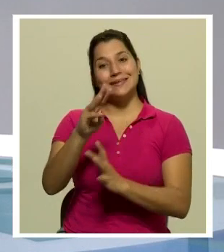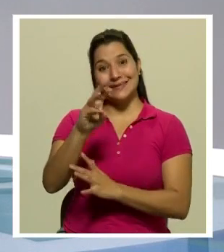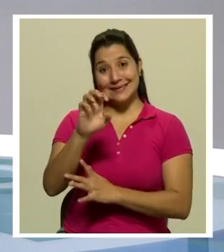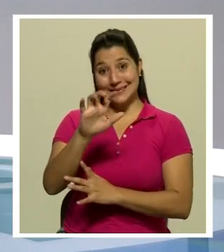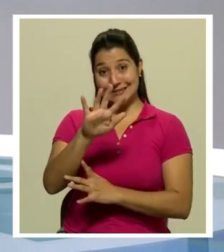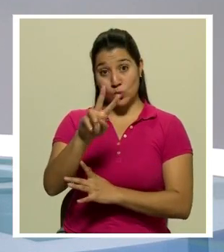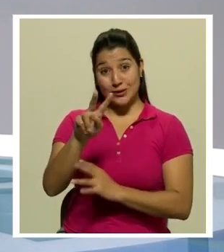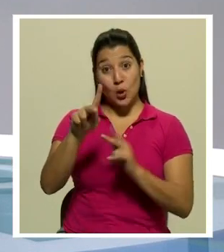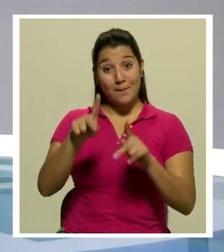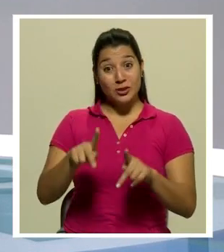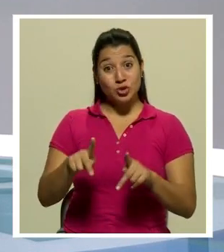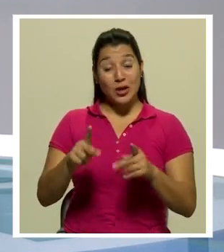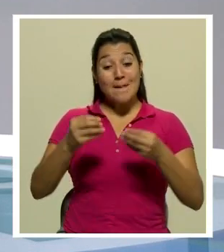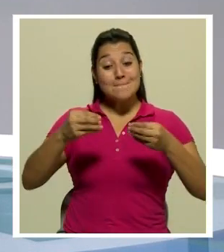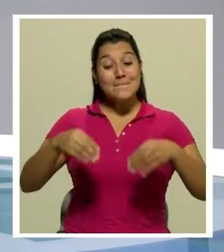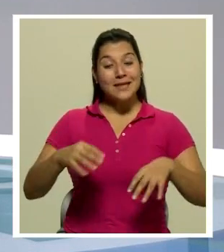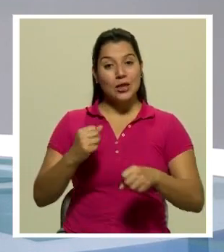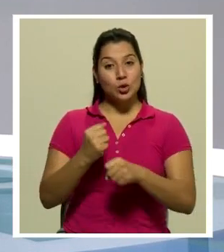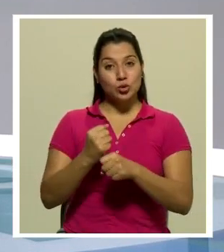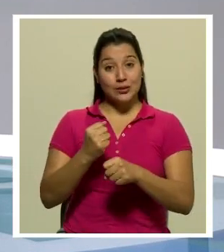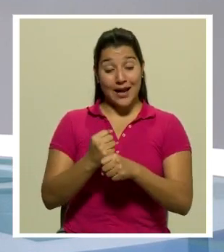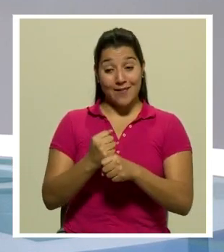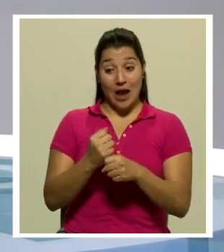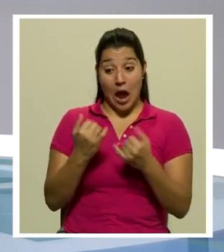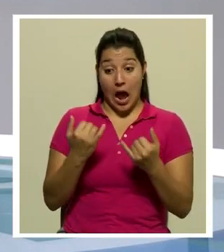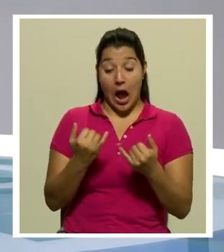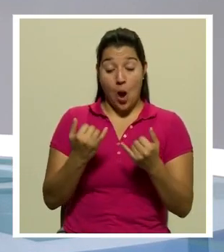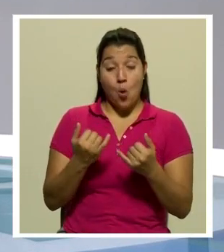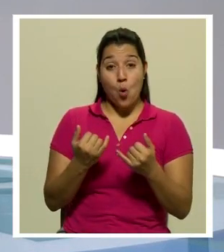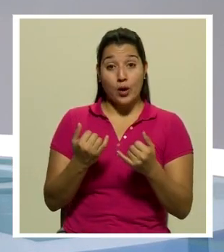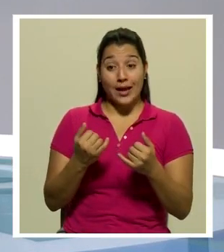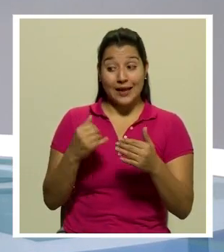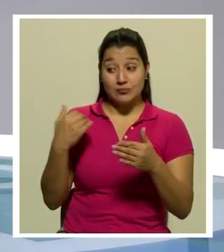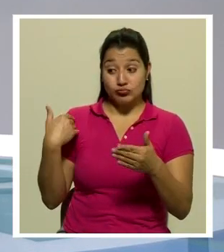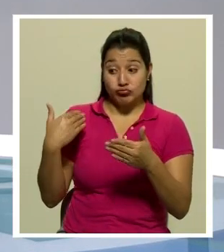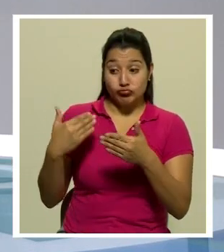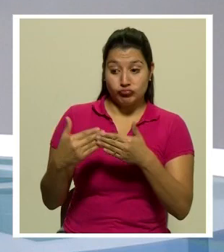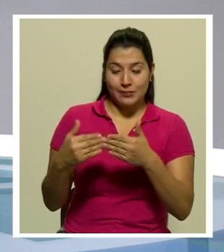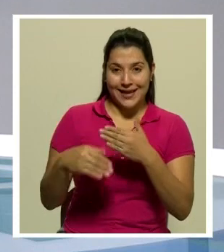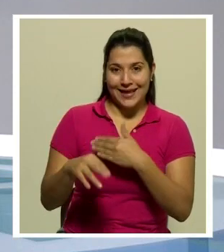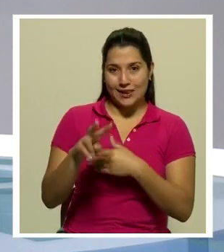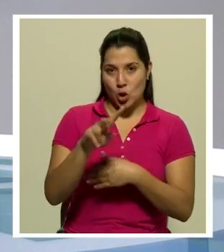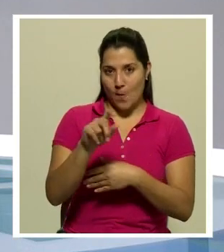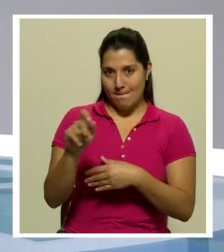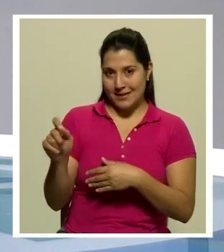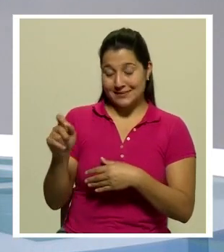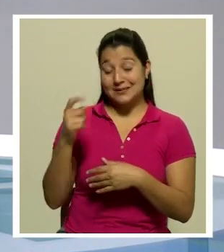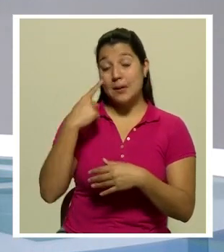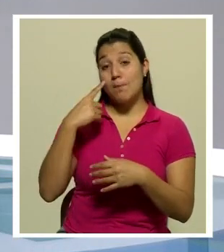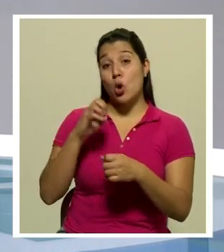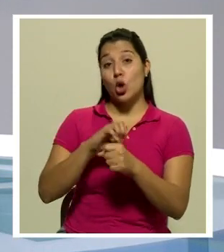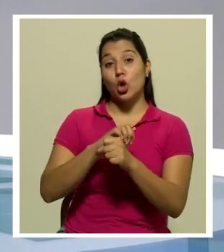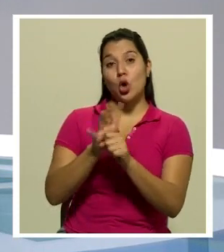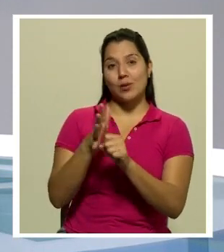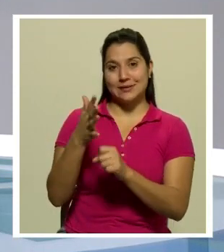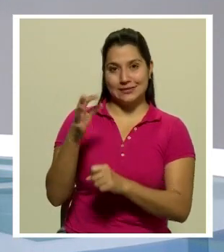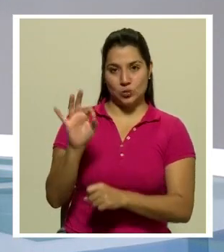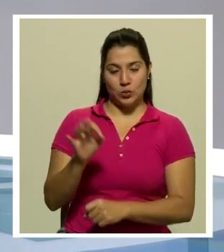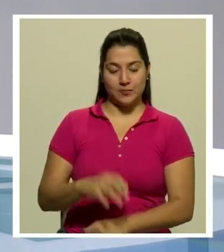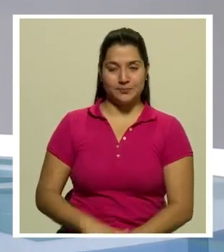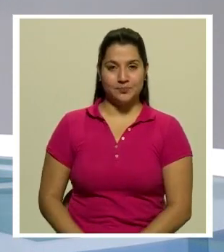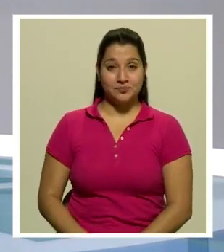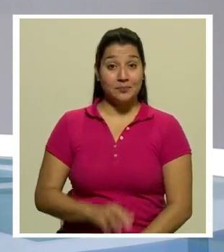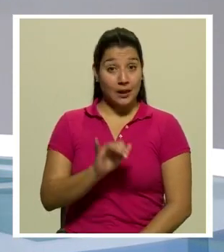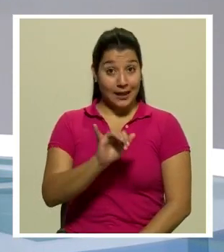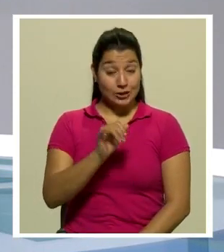129.652 personas se han quedado sin empleo en el lapso de 2 meses en Costa Rica a raíz del COVID-19.